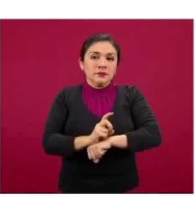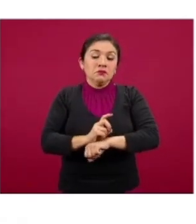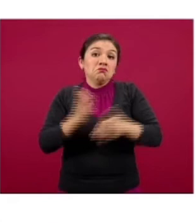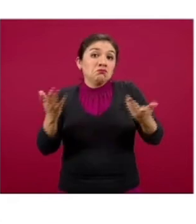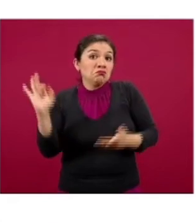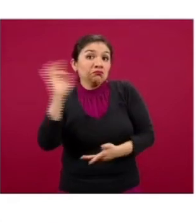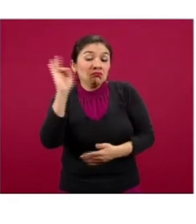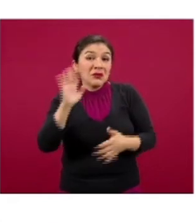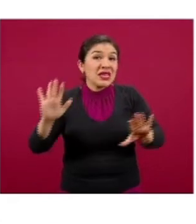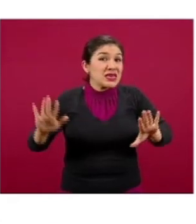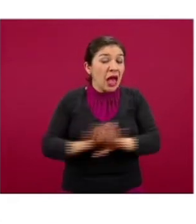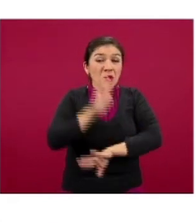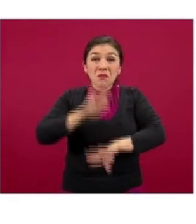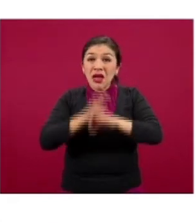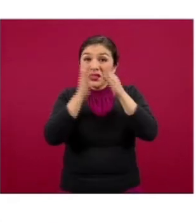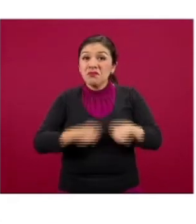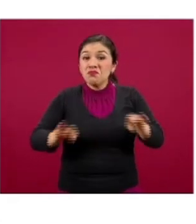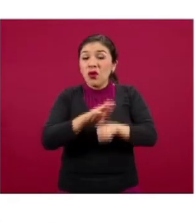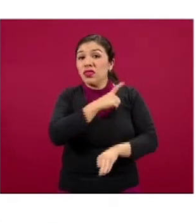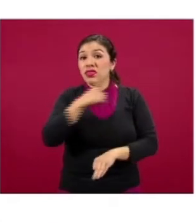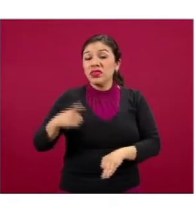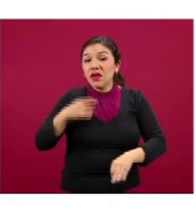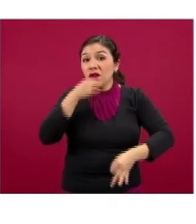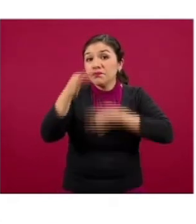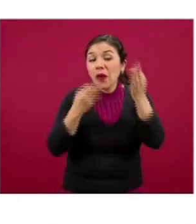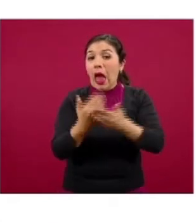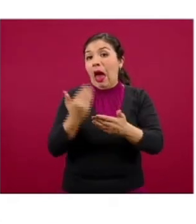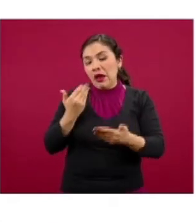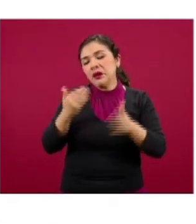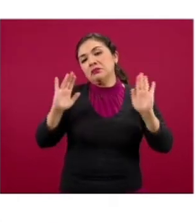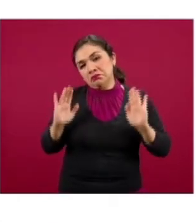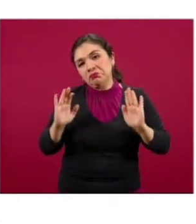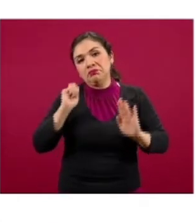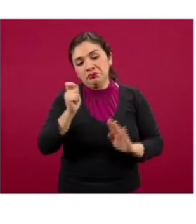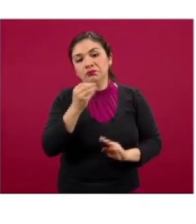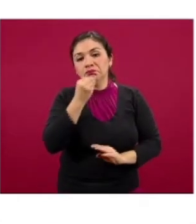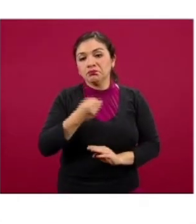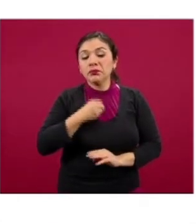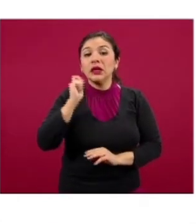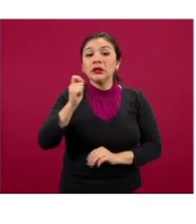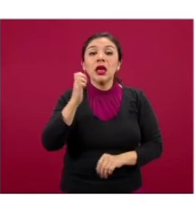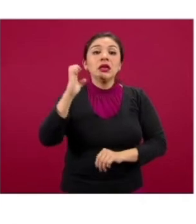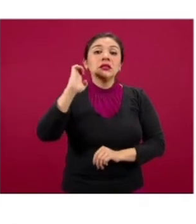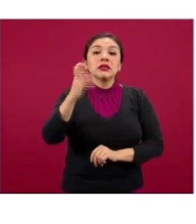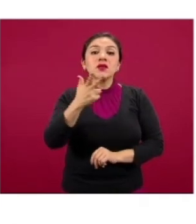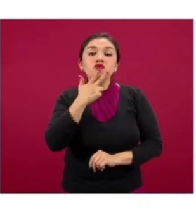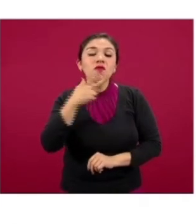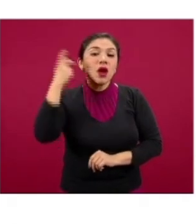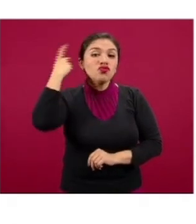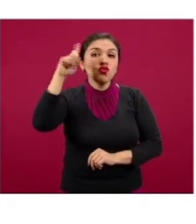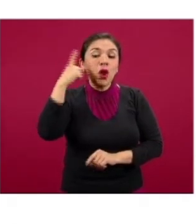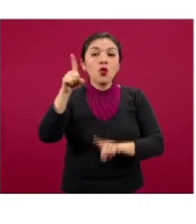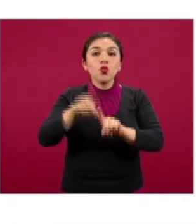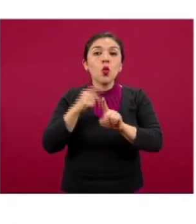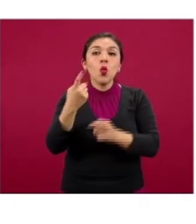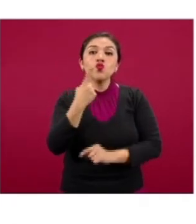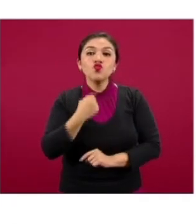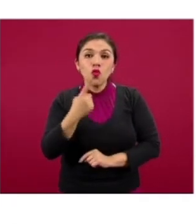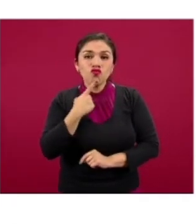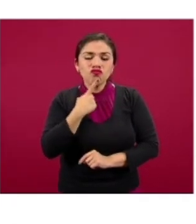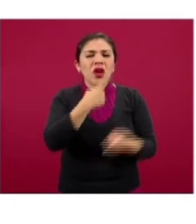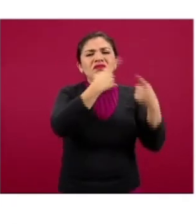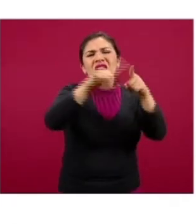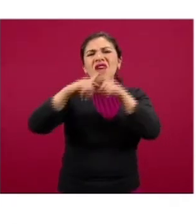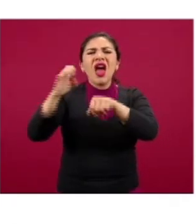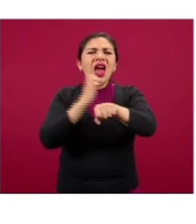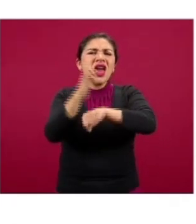menos que haya un cambio relevante que comunicar anticipadamente. Tenemos a Chihuahua y a Durango en color rojo, múltiples